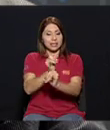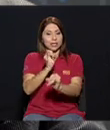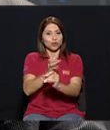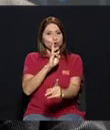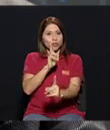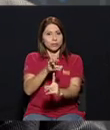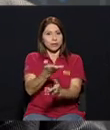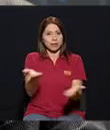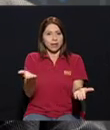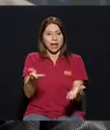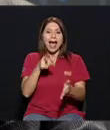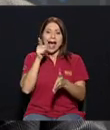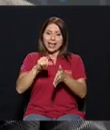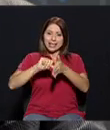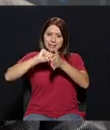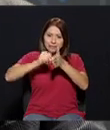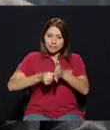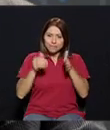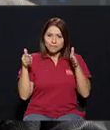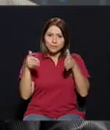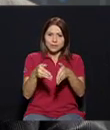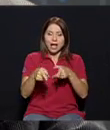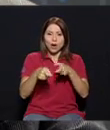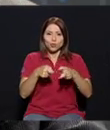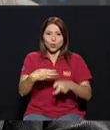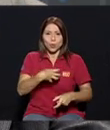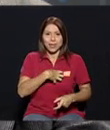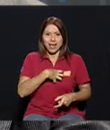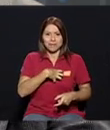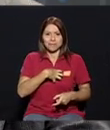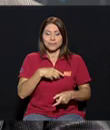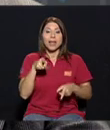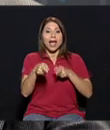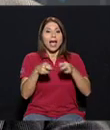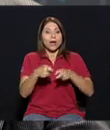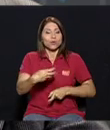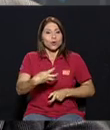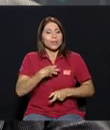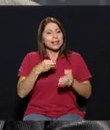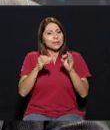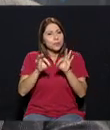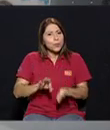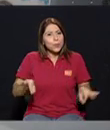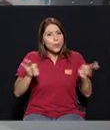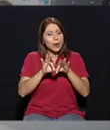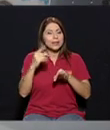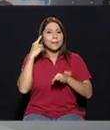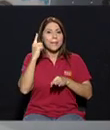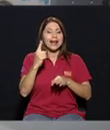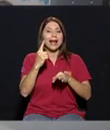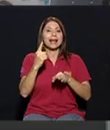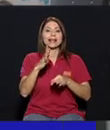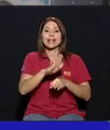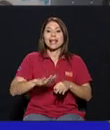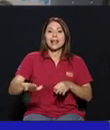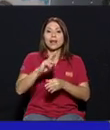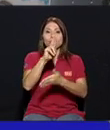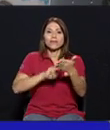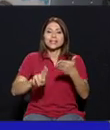tal. Ahí es donde está la esencia de la autonomía. Autonomía que es indispensable para que exista libertad en la